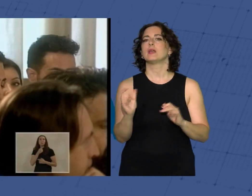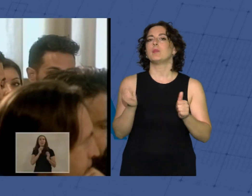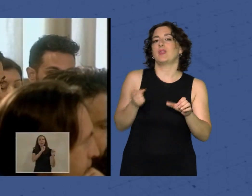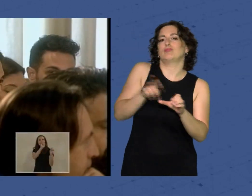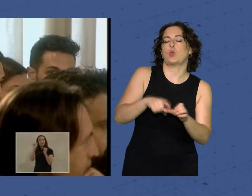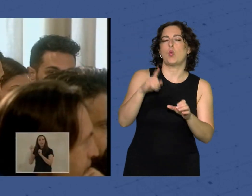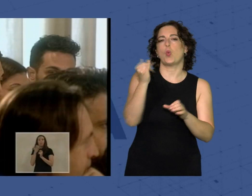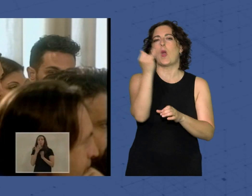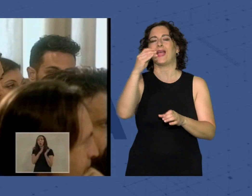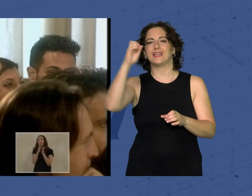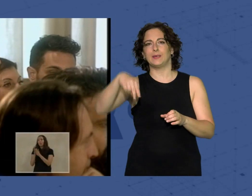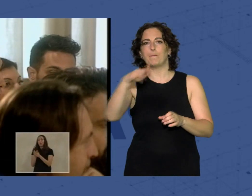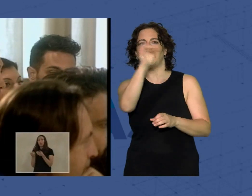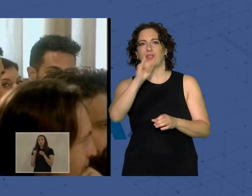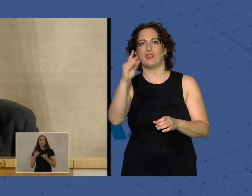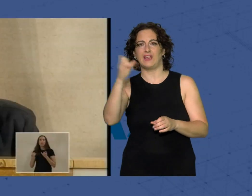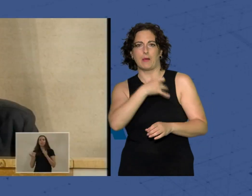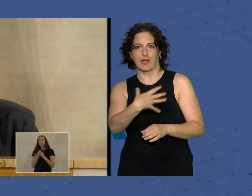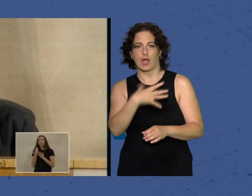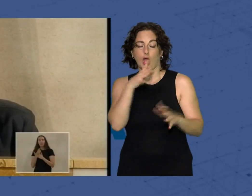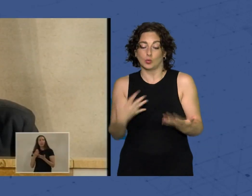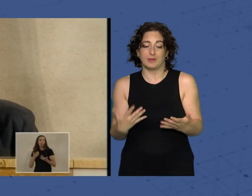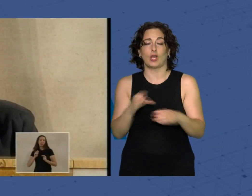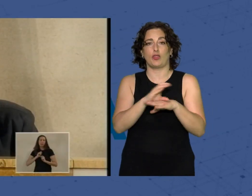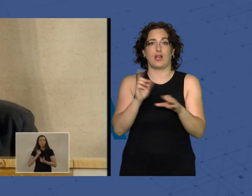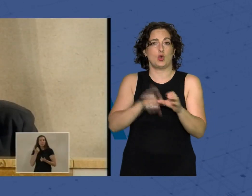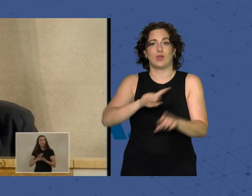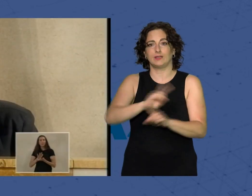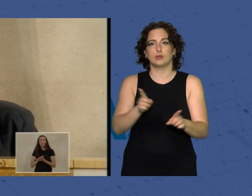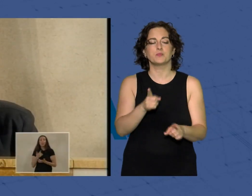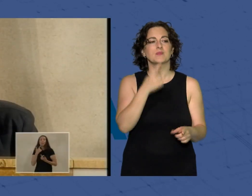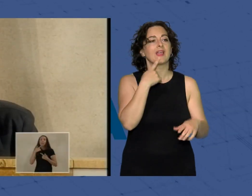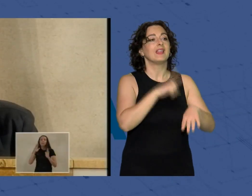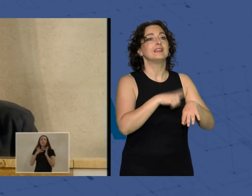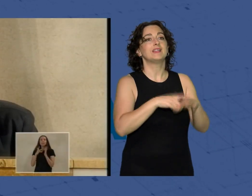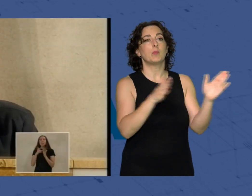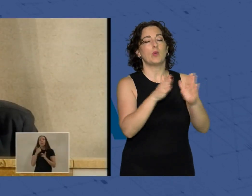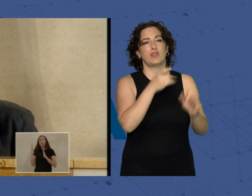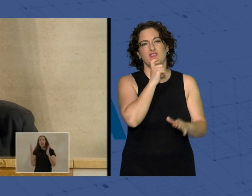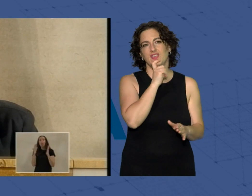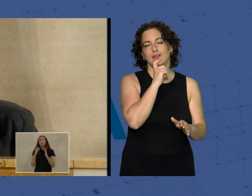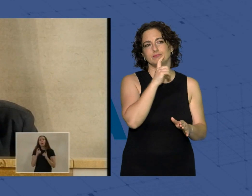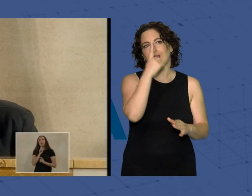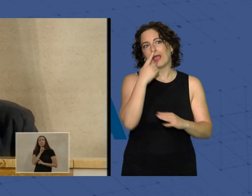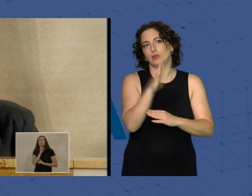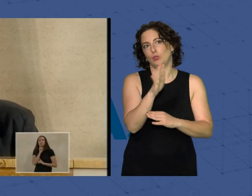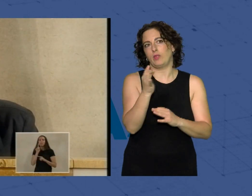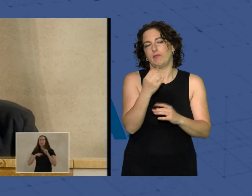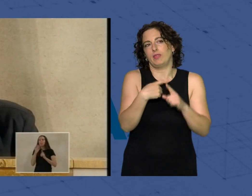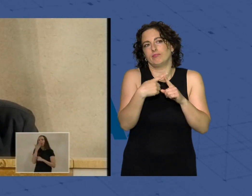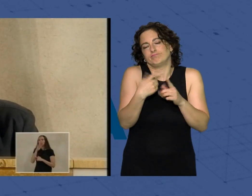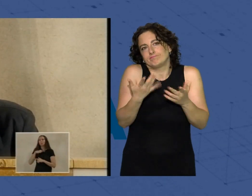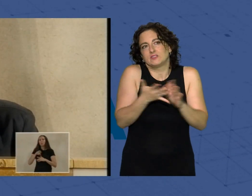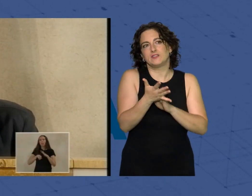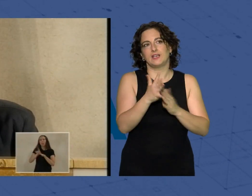Blanca. Actualmente concejal no adscrito. Dicen que en tiempos difíciles la actitud marca la diferencia y